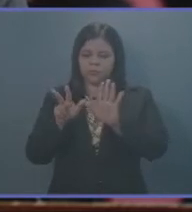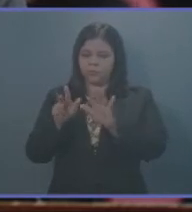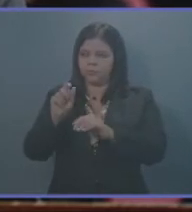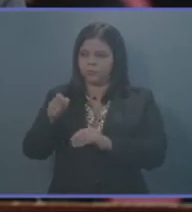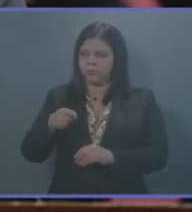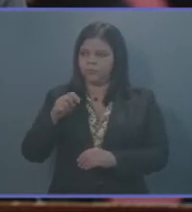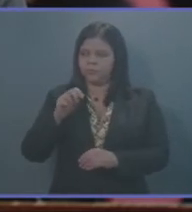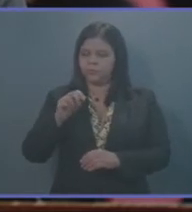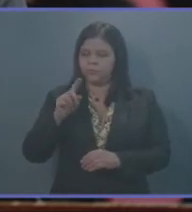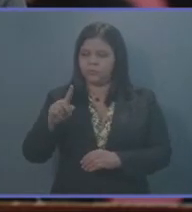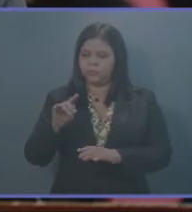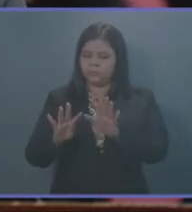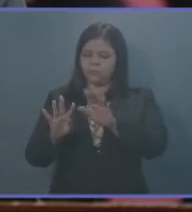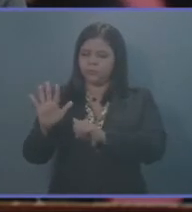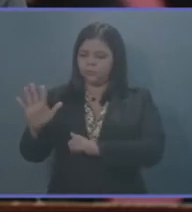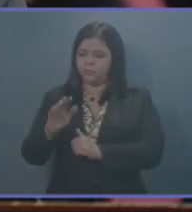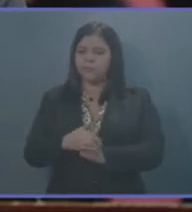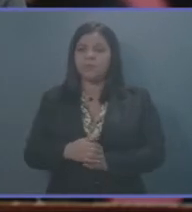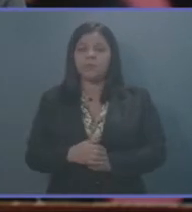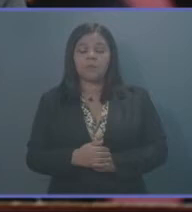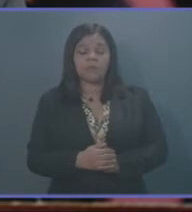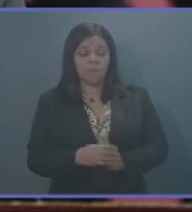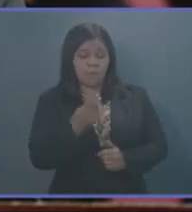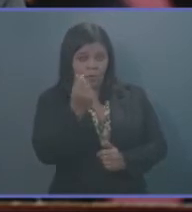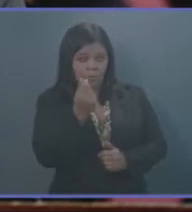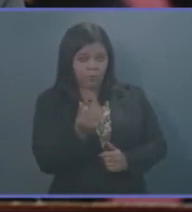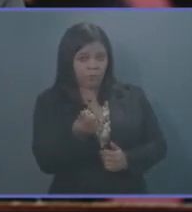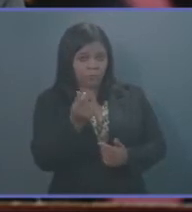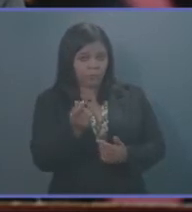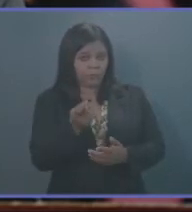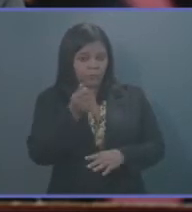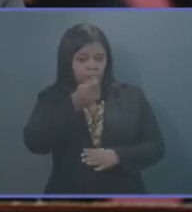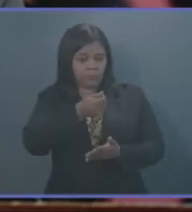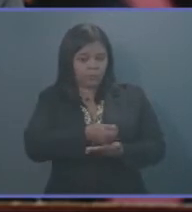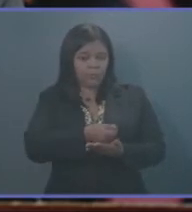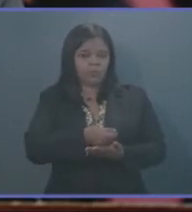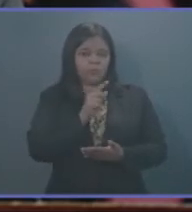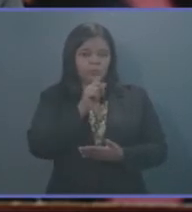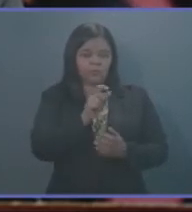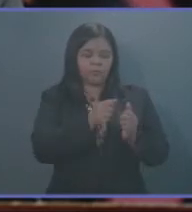125.238.195. Inversiones en activos fijos es de